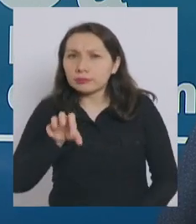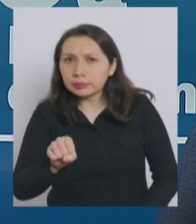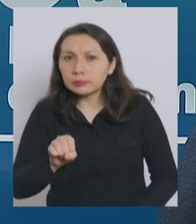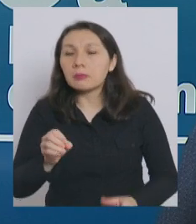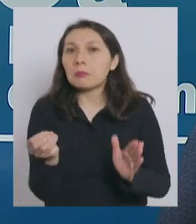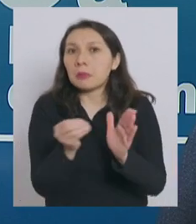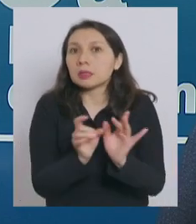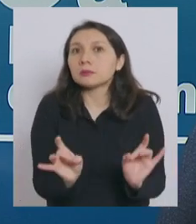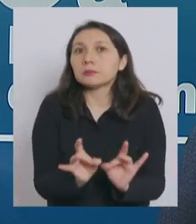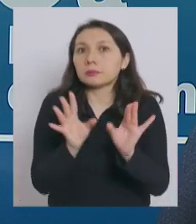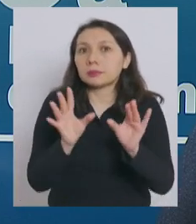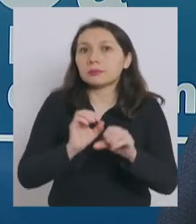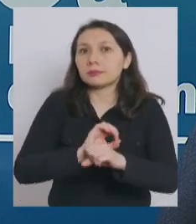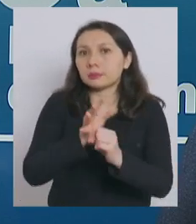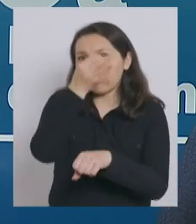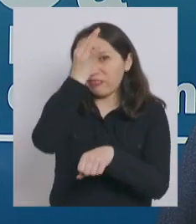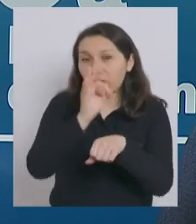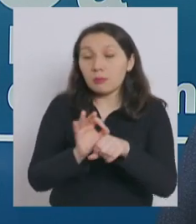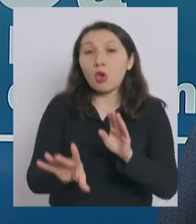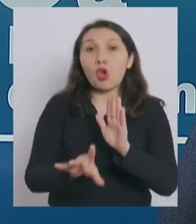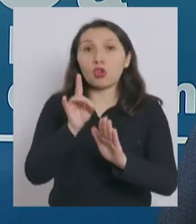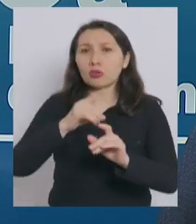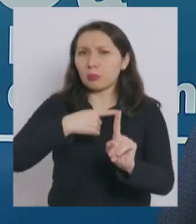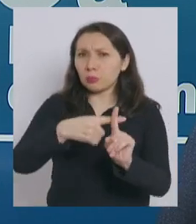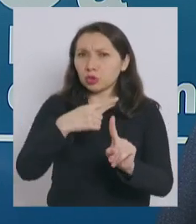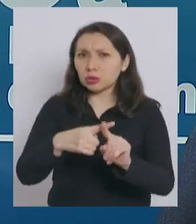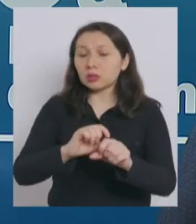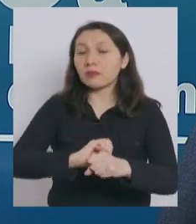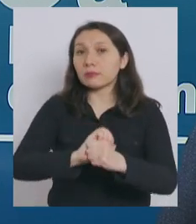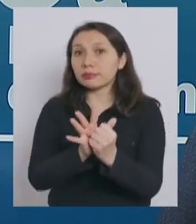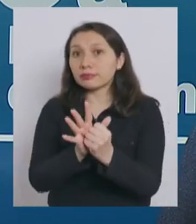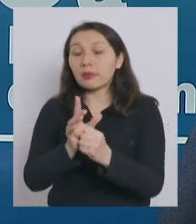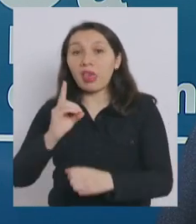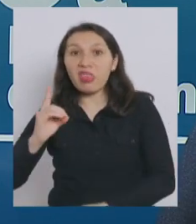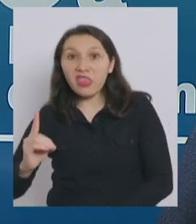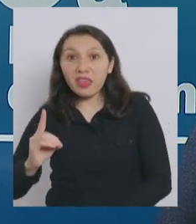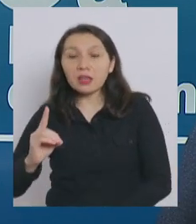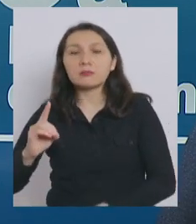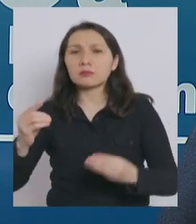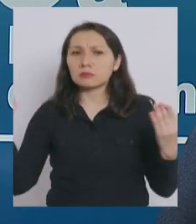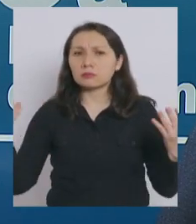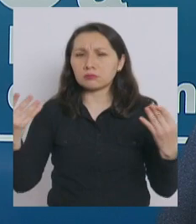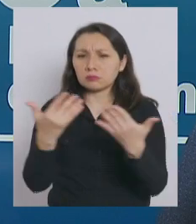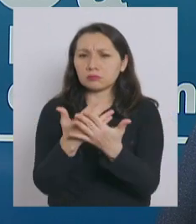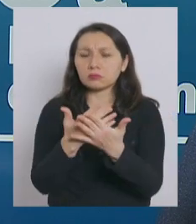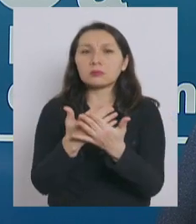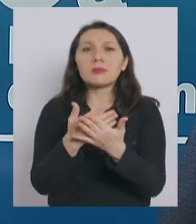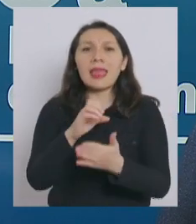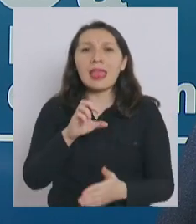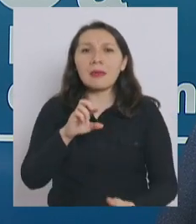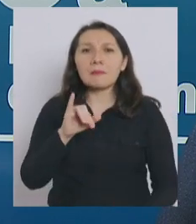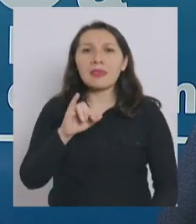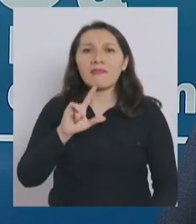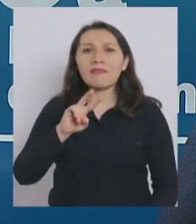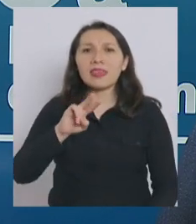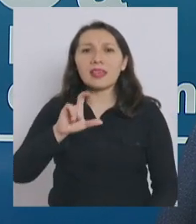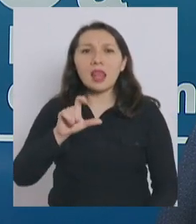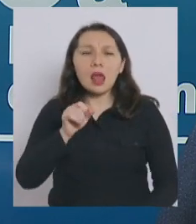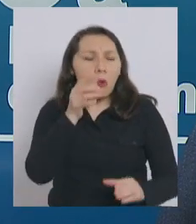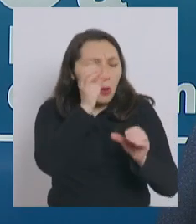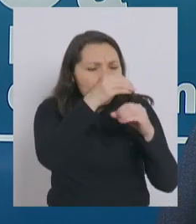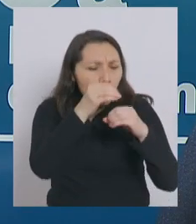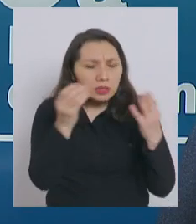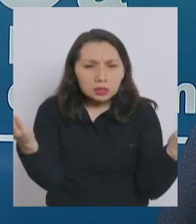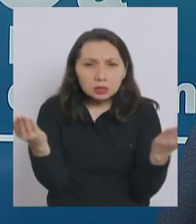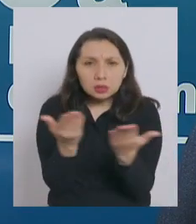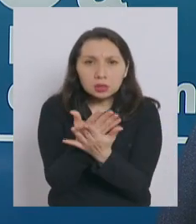casos como ese detectó este positivo con la variante del se cruzaron las bases de datos con epi vigila y la plataforma de toma de muestras